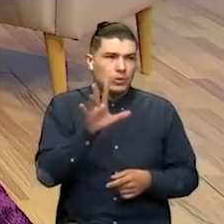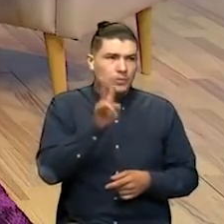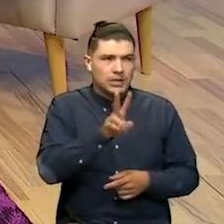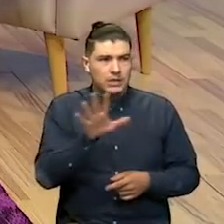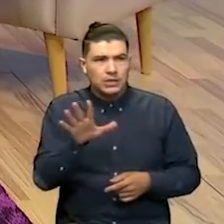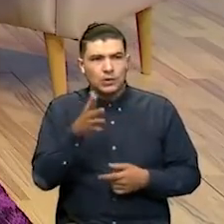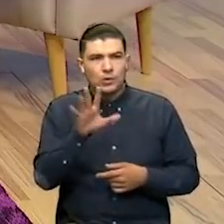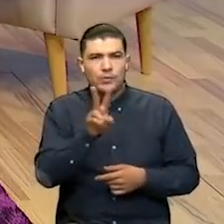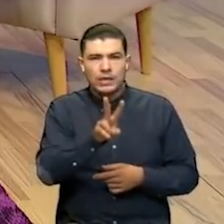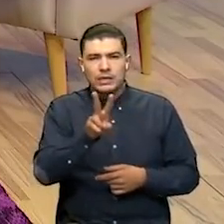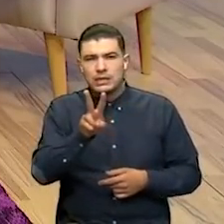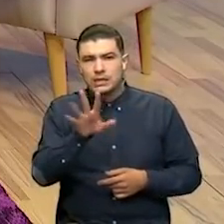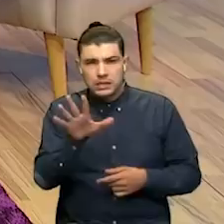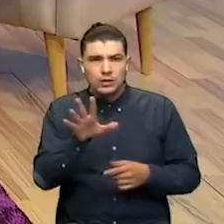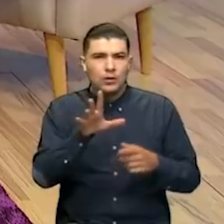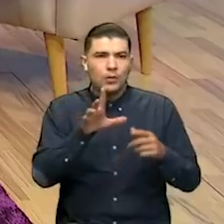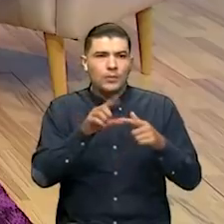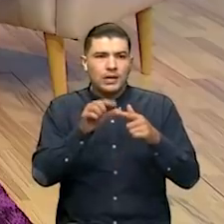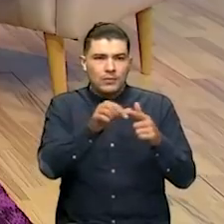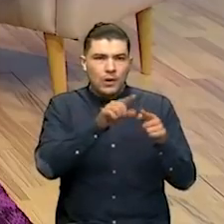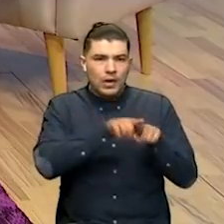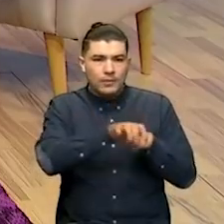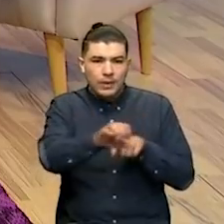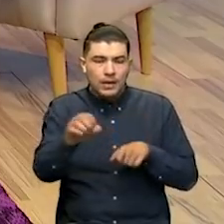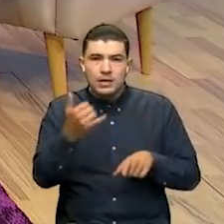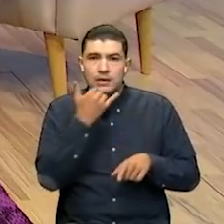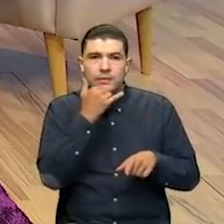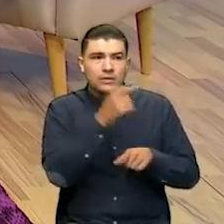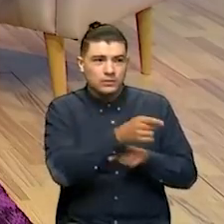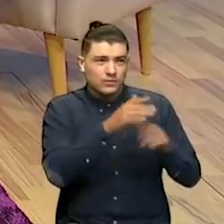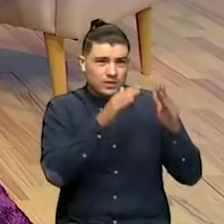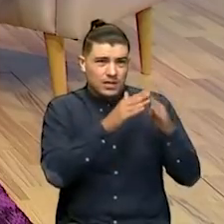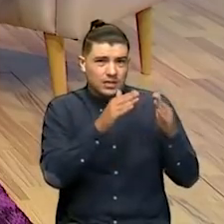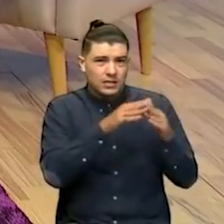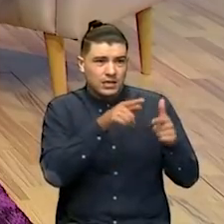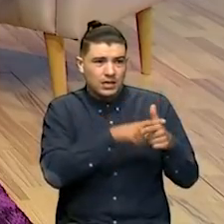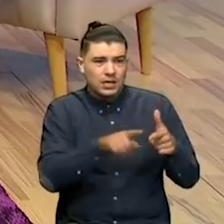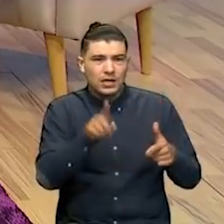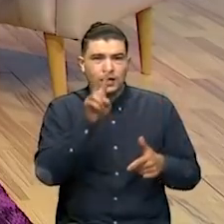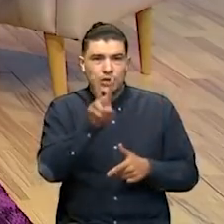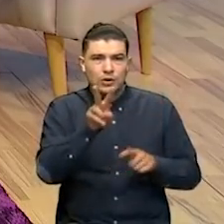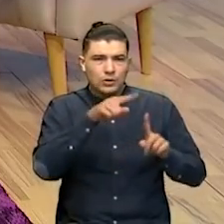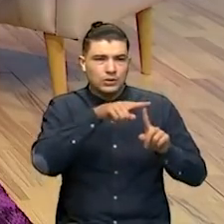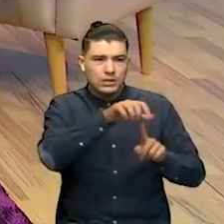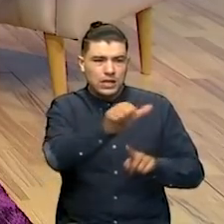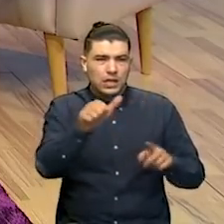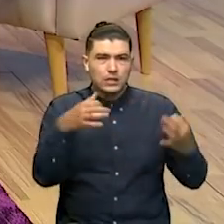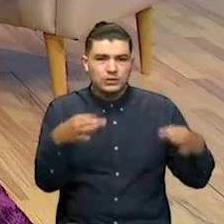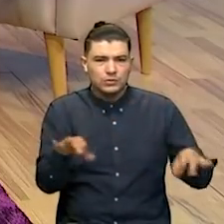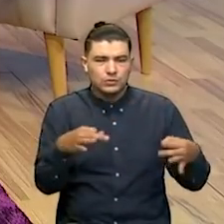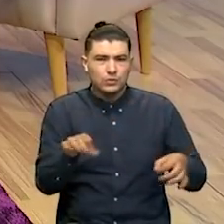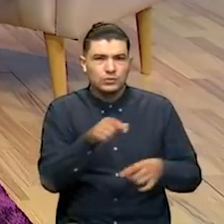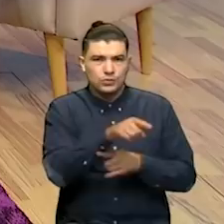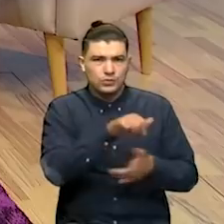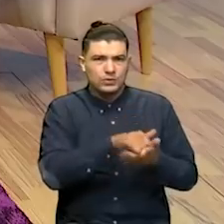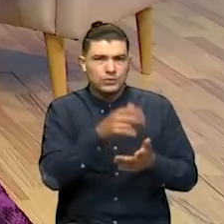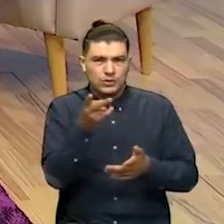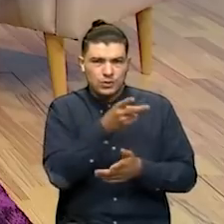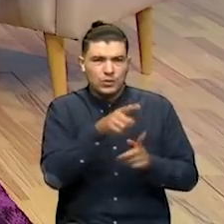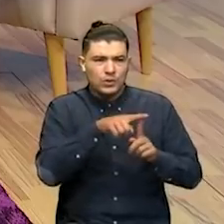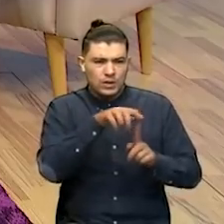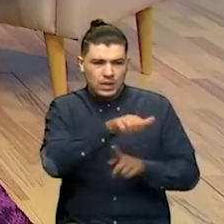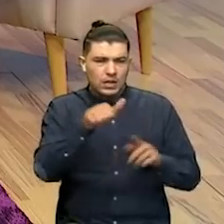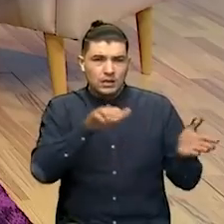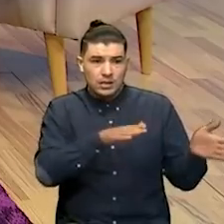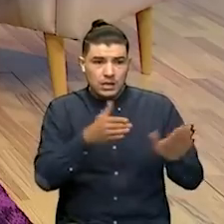25 primos hermanos, ¿sí? Resulta que esa casa eran de dos tías solteras. Ellas ya fallecieron. Yo